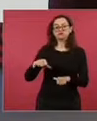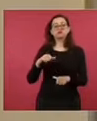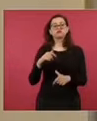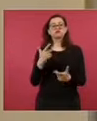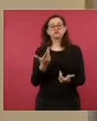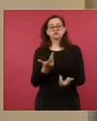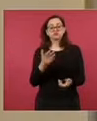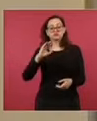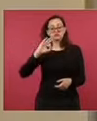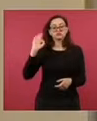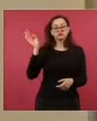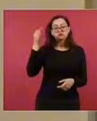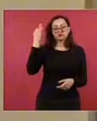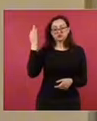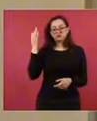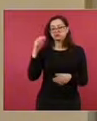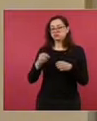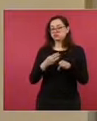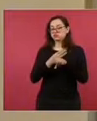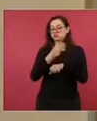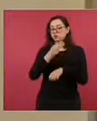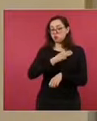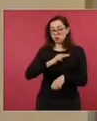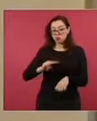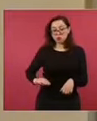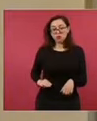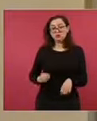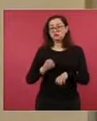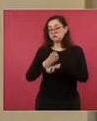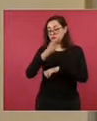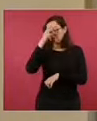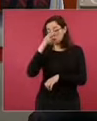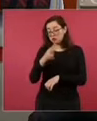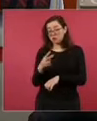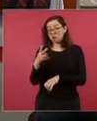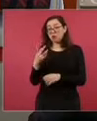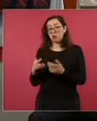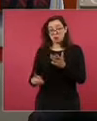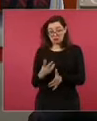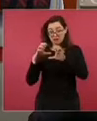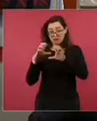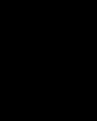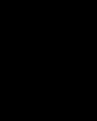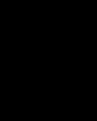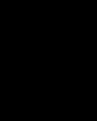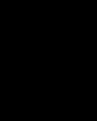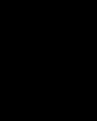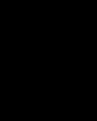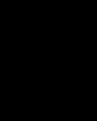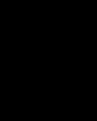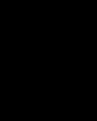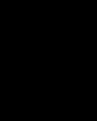tanto federales como locales en Veracruz y la Ciudad de México y el siguiente caso